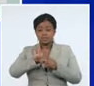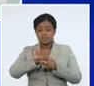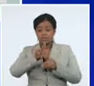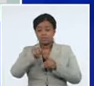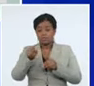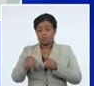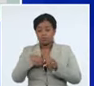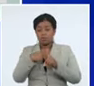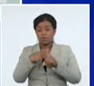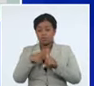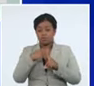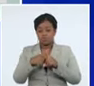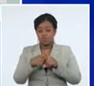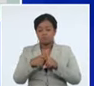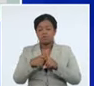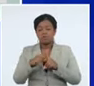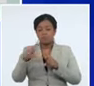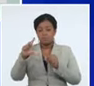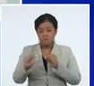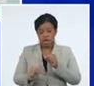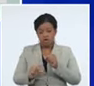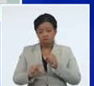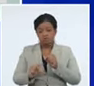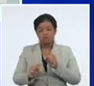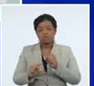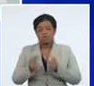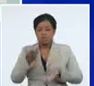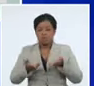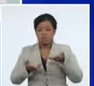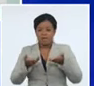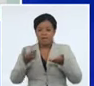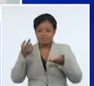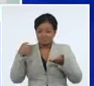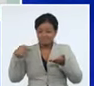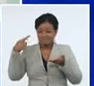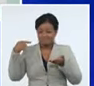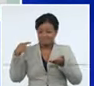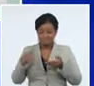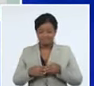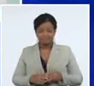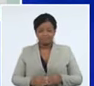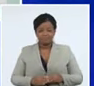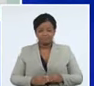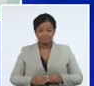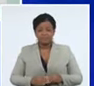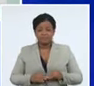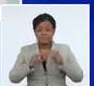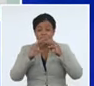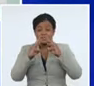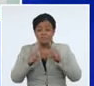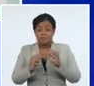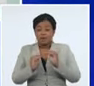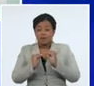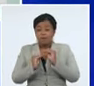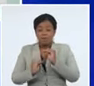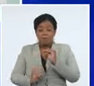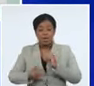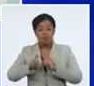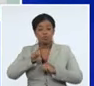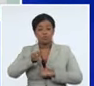autóctonos, menos que los que se diagnosticaron el día anterior, la cifra más baja de los últimos 15